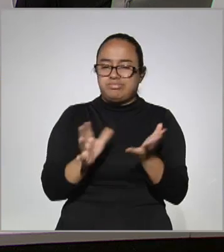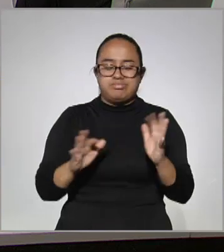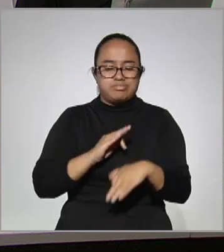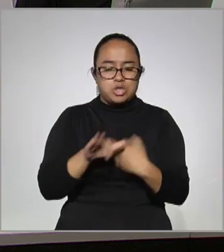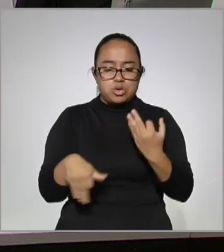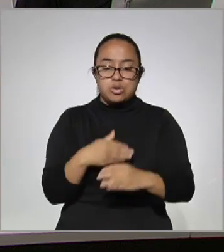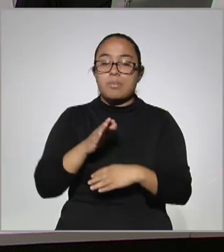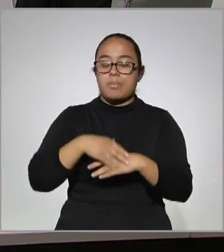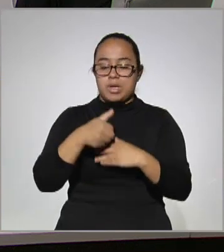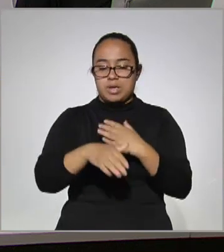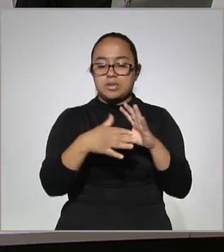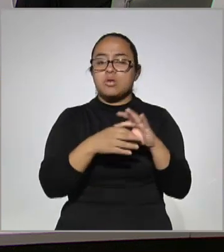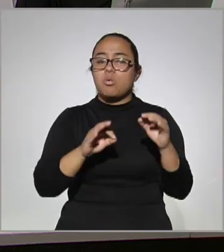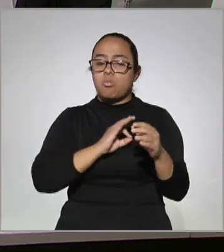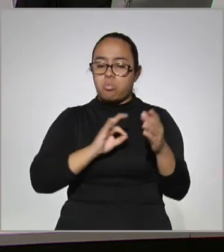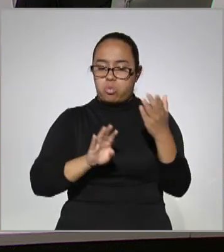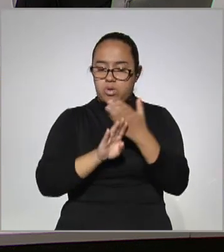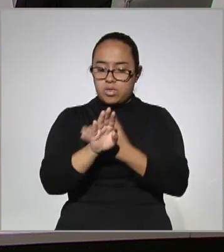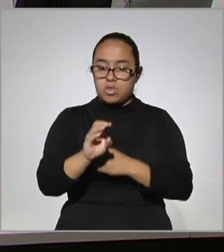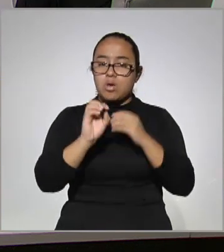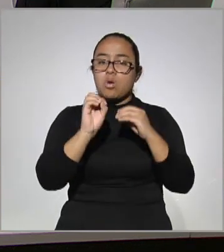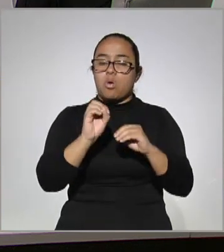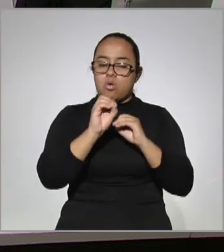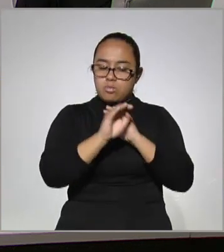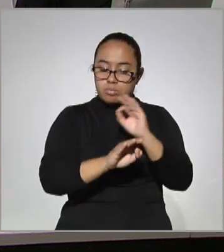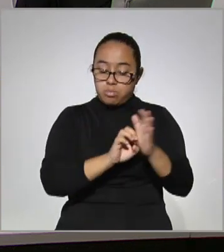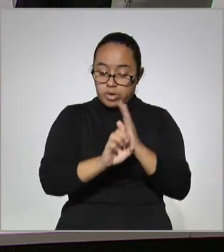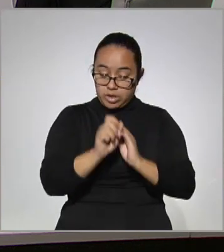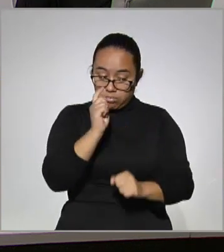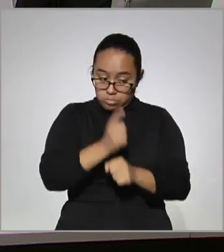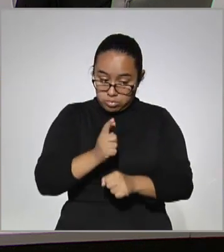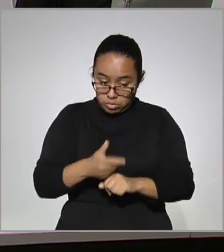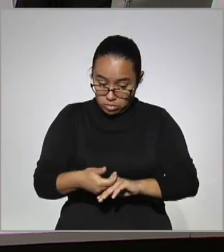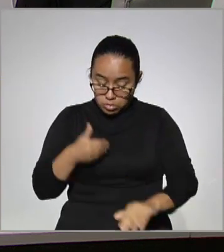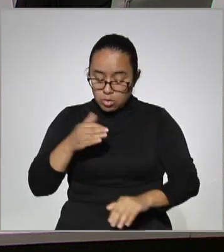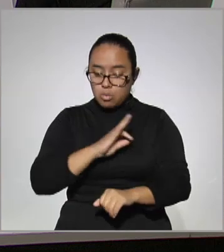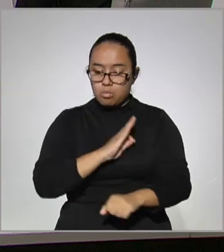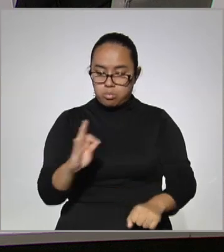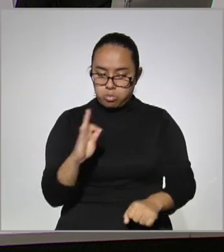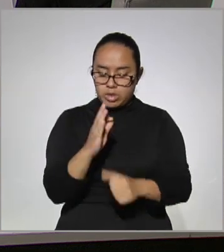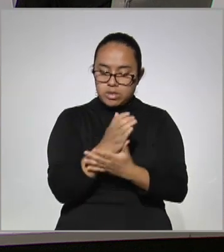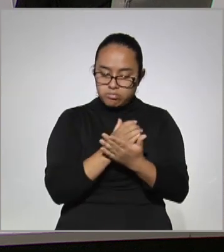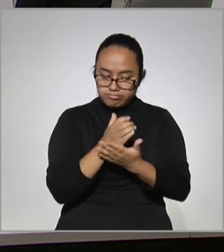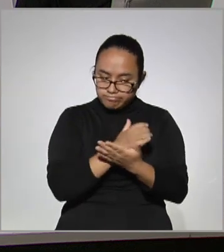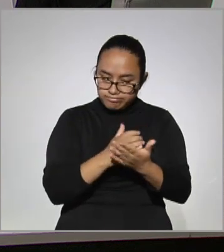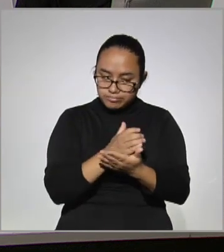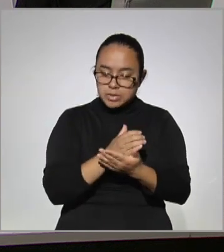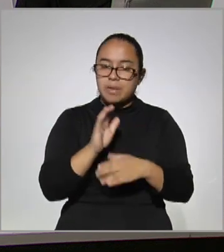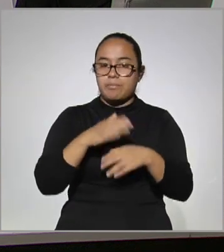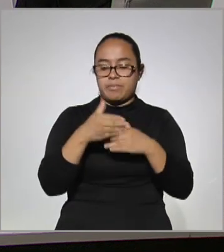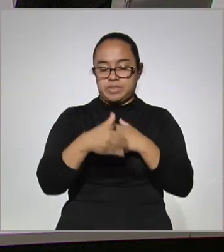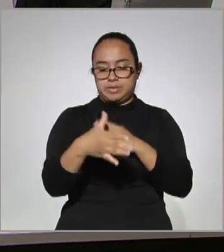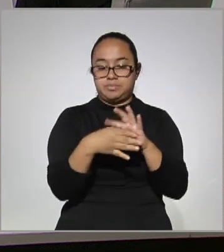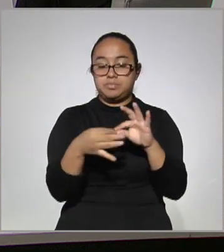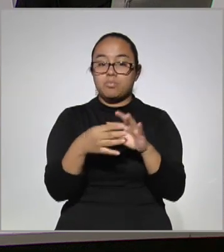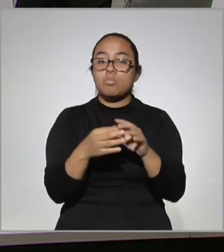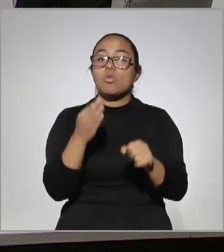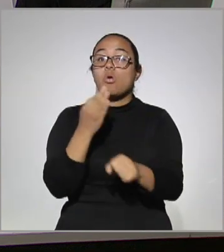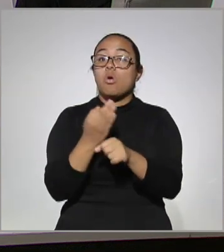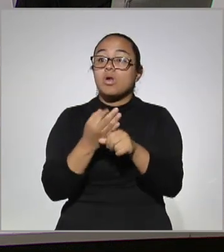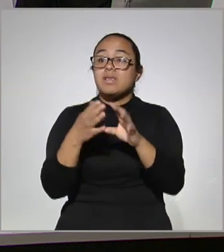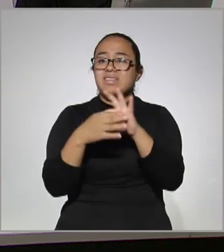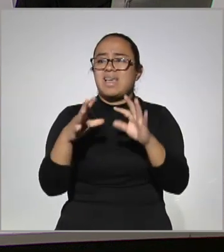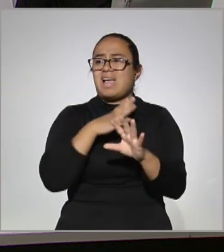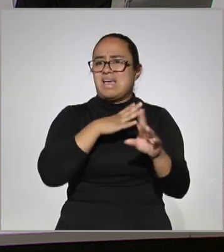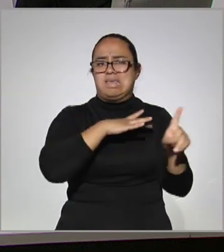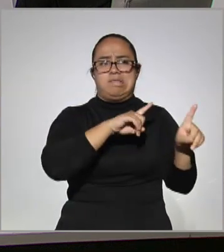que es prevenible o es tratable si se detecta a tiempo. Más adelante en el programa les vamos a decir cómo. Ahorita estamos viendo la cantidad de cánceres